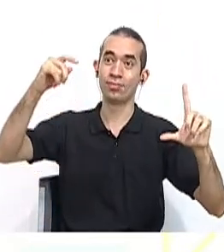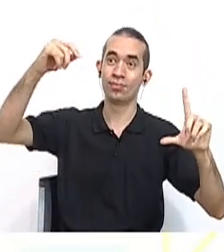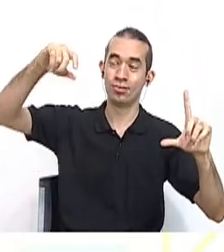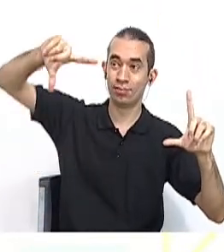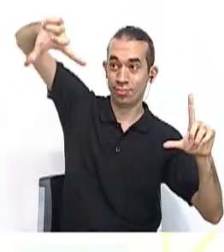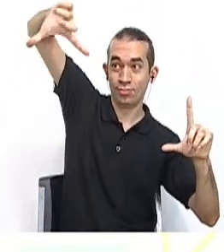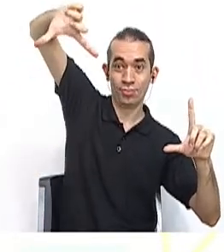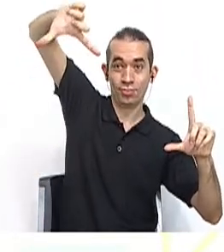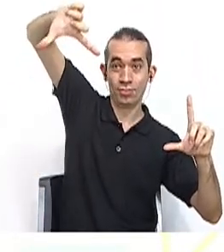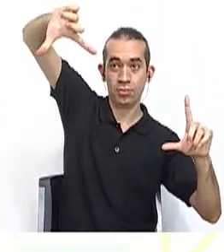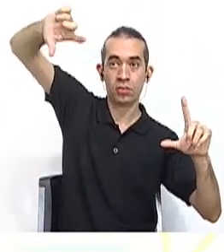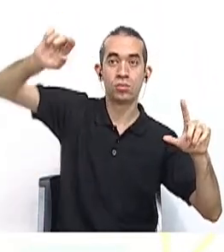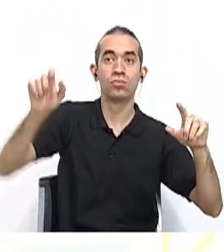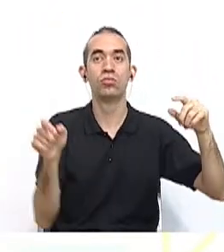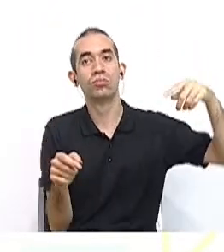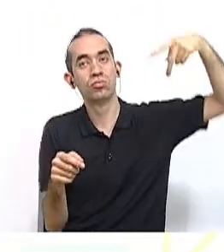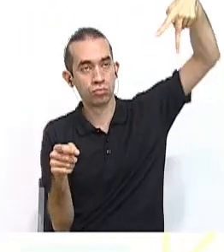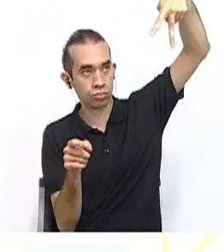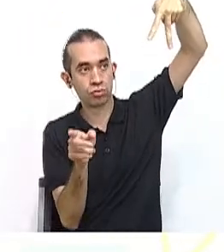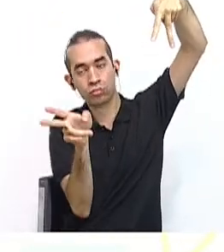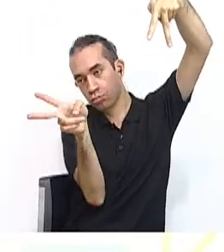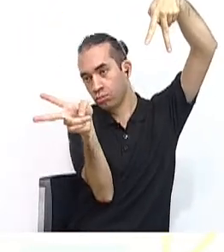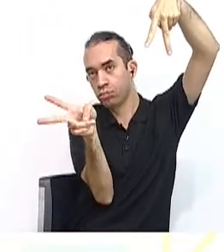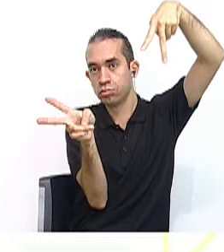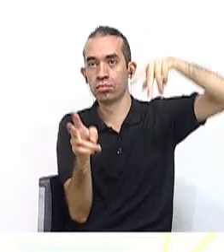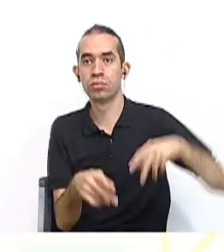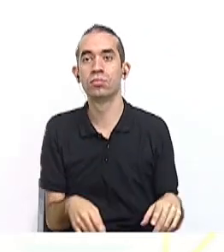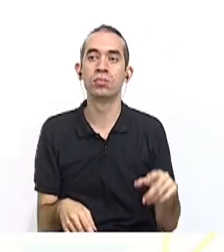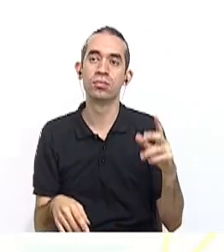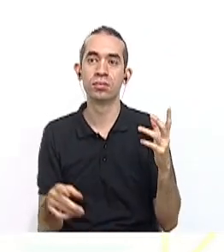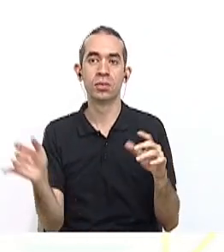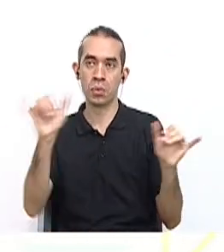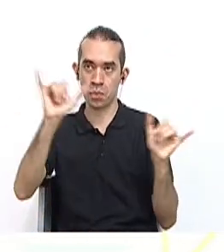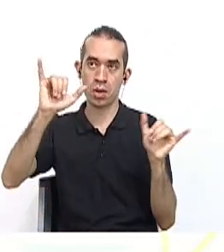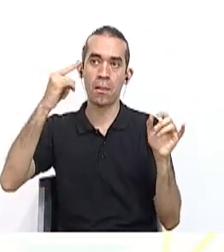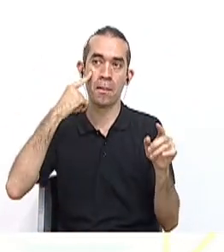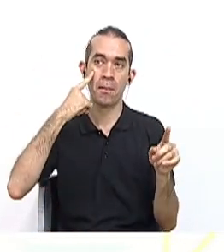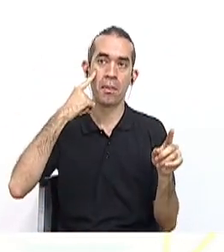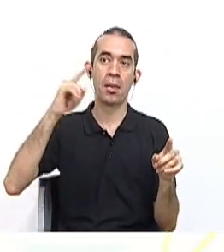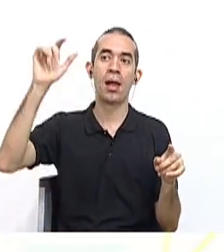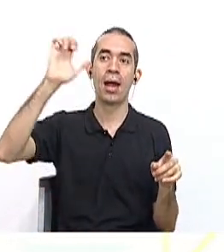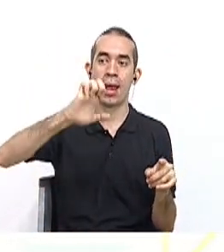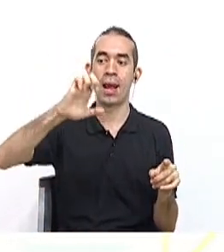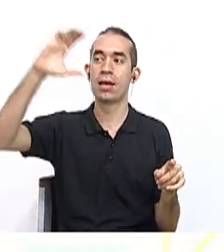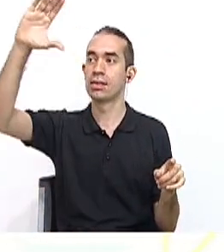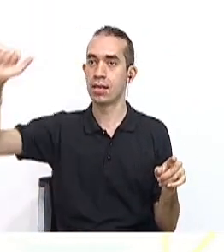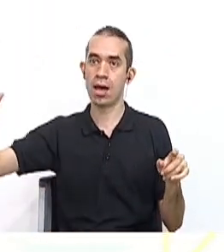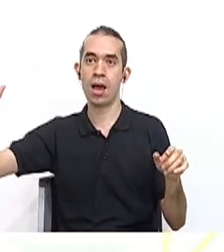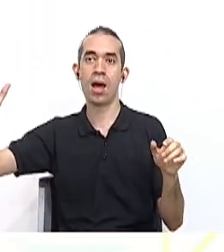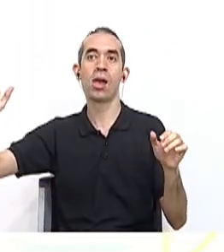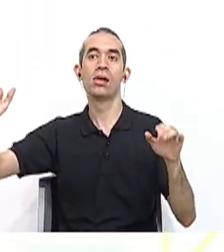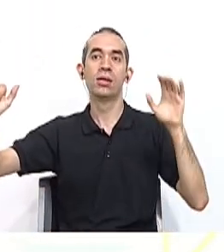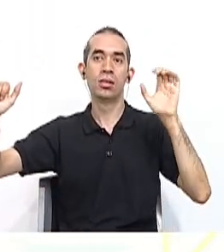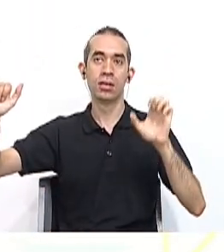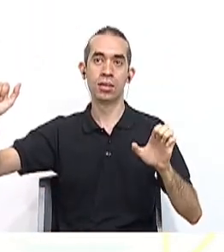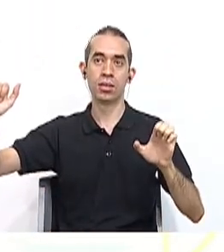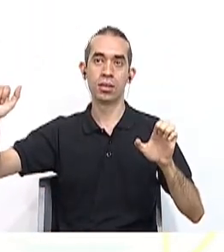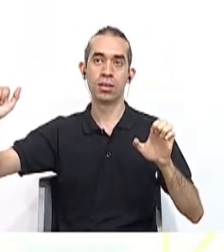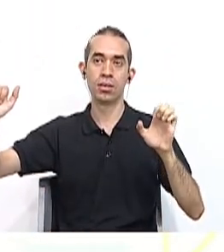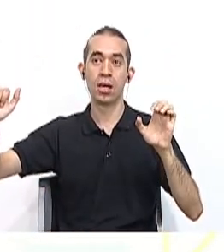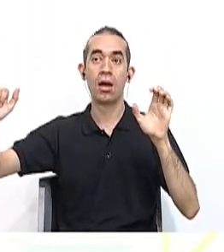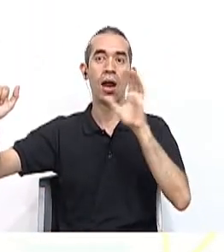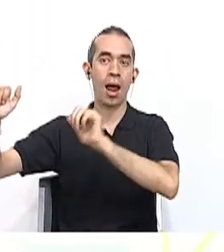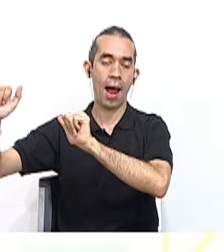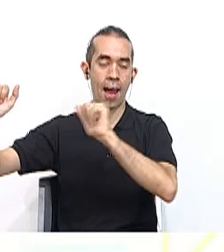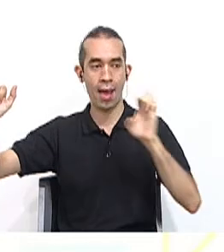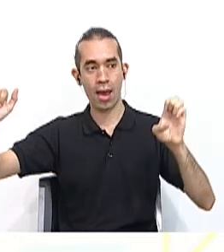El ángulo BEA es congruente al ángulo SA, mide 90 grados. Y el ángulo EBA es congruente al